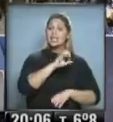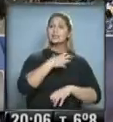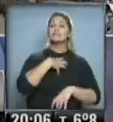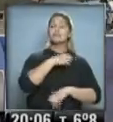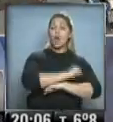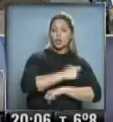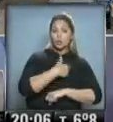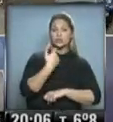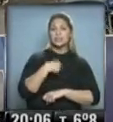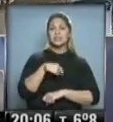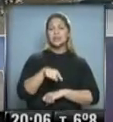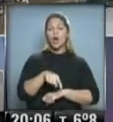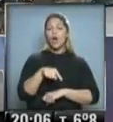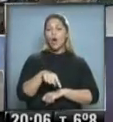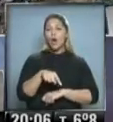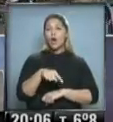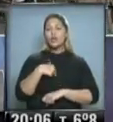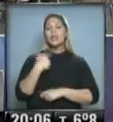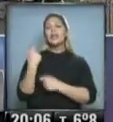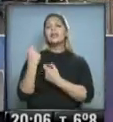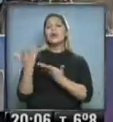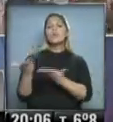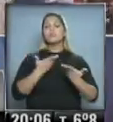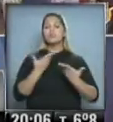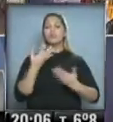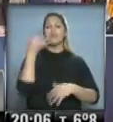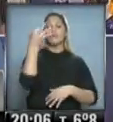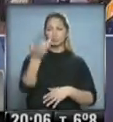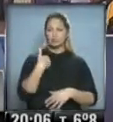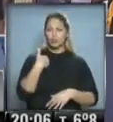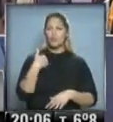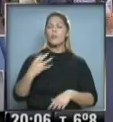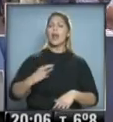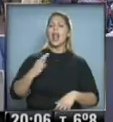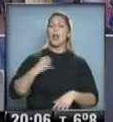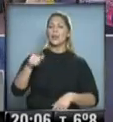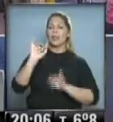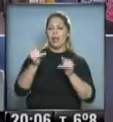actitudes, recibimos hoy al futuro que entra por la janela de los jóvenes.